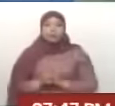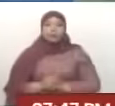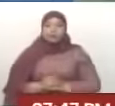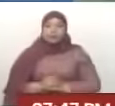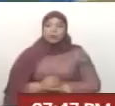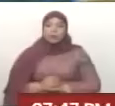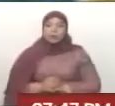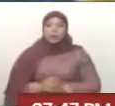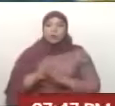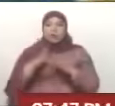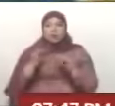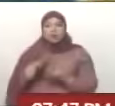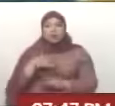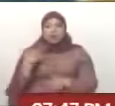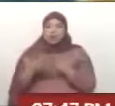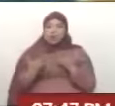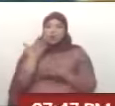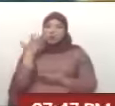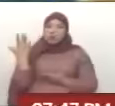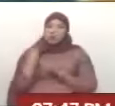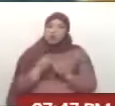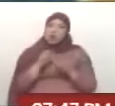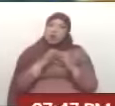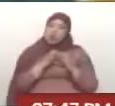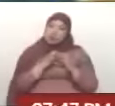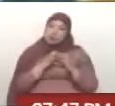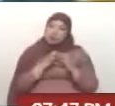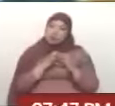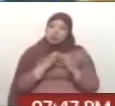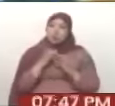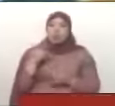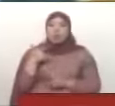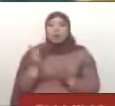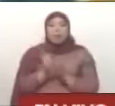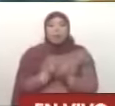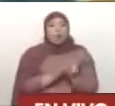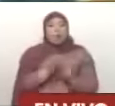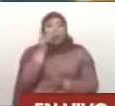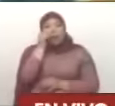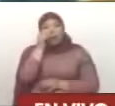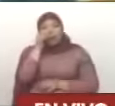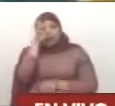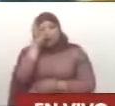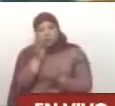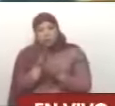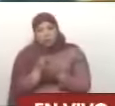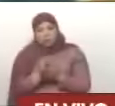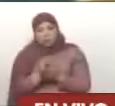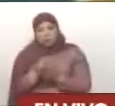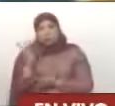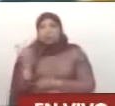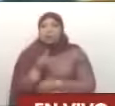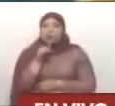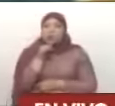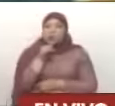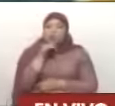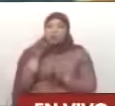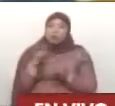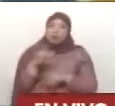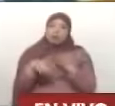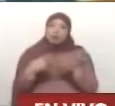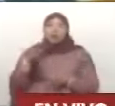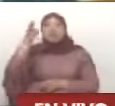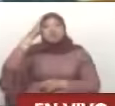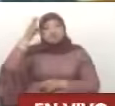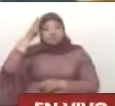En todo caso, yo te podría decir, con mi corazón de cristiano, de hombre de fe, el Papa Francisco tiene